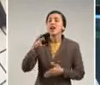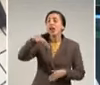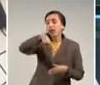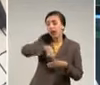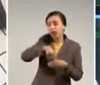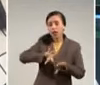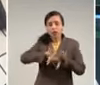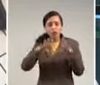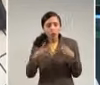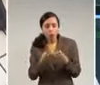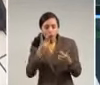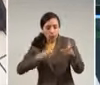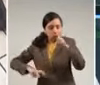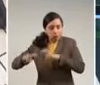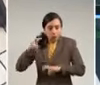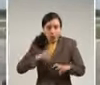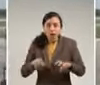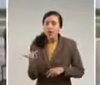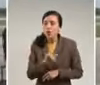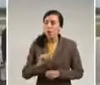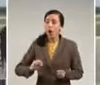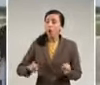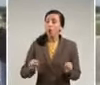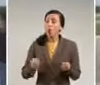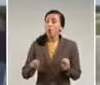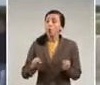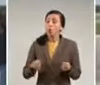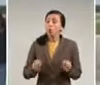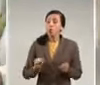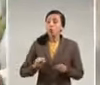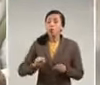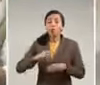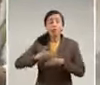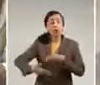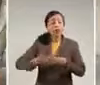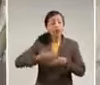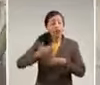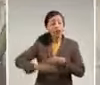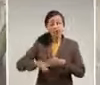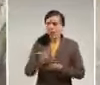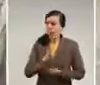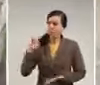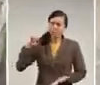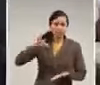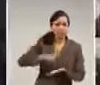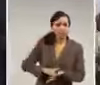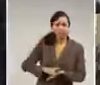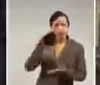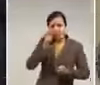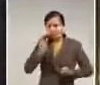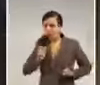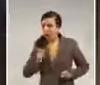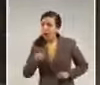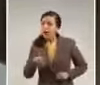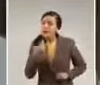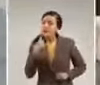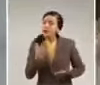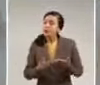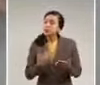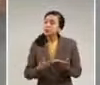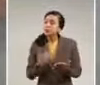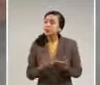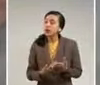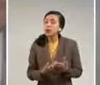territorio. También se mantiene un estricto control de frontera, el control sanitario internacional en los puertos y aeropuertos para evitar la entrada